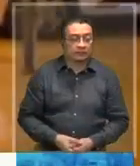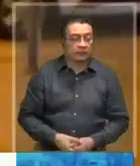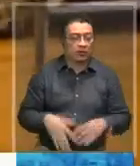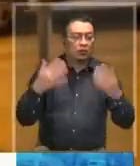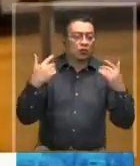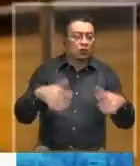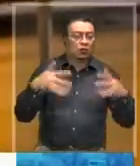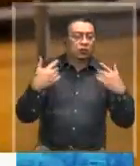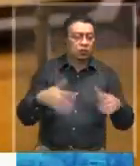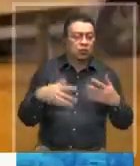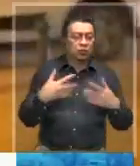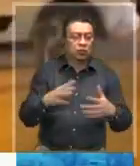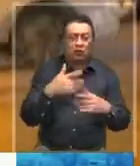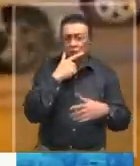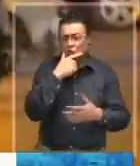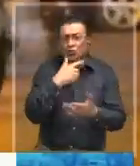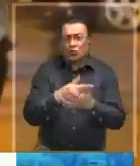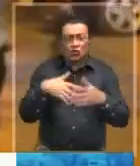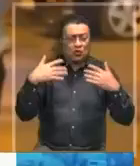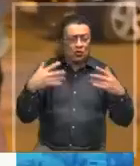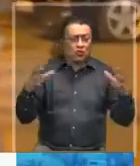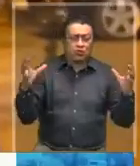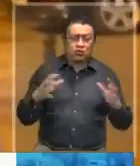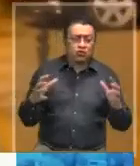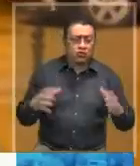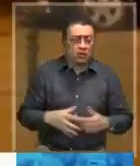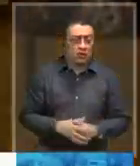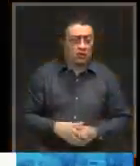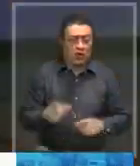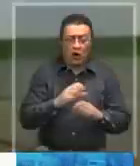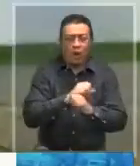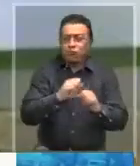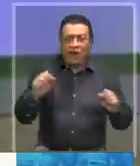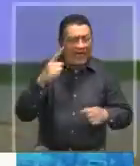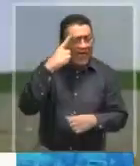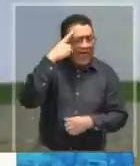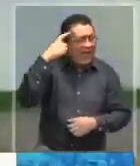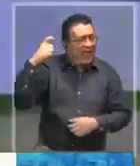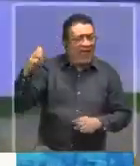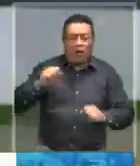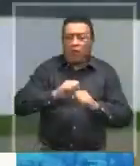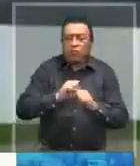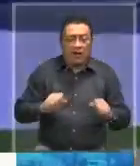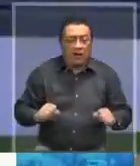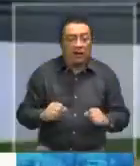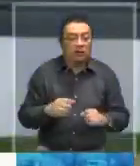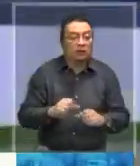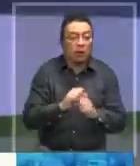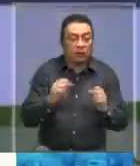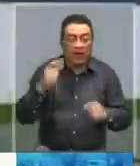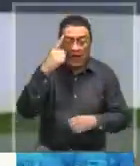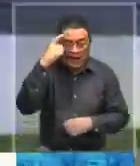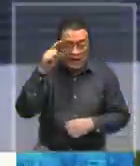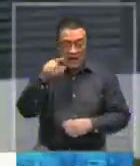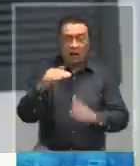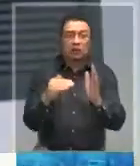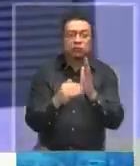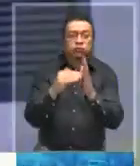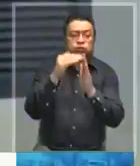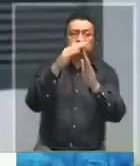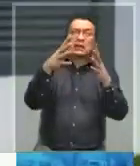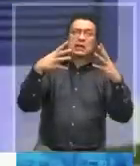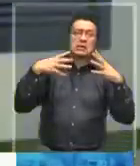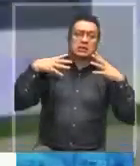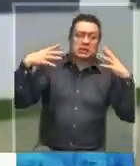Tremendo. Es alucinante, no puedo creerlo. Cuesta creerlo, pues se trata de un edificio